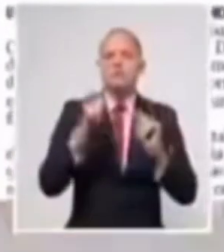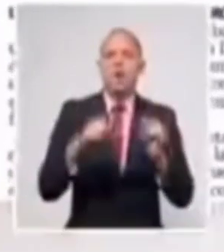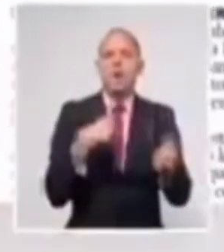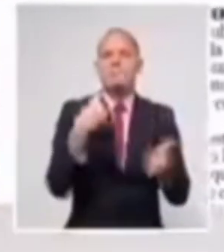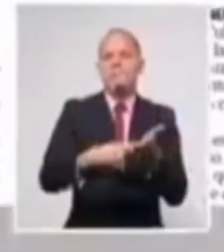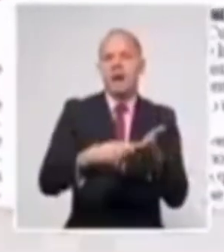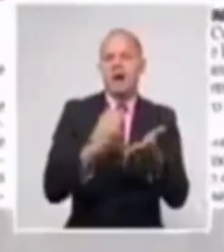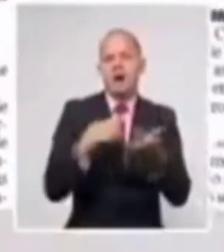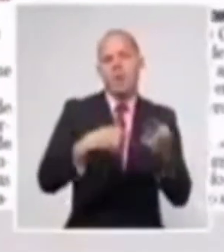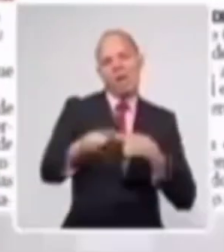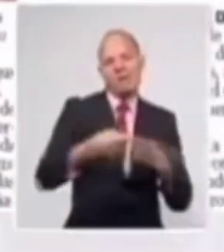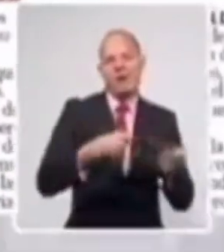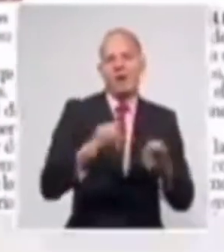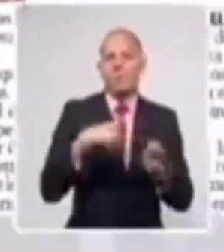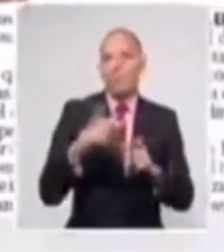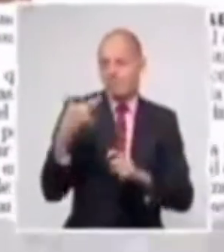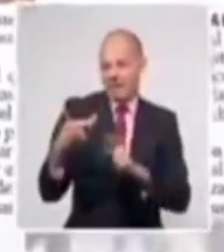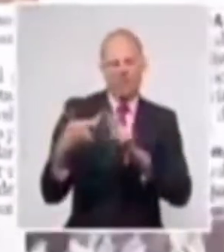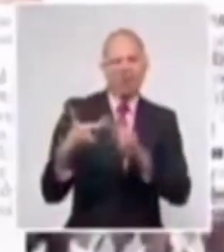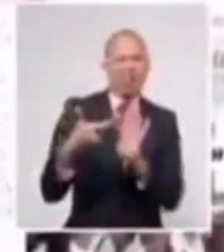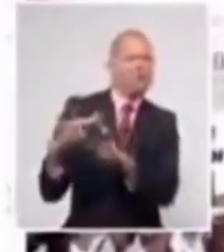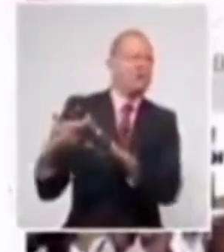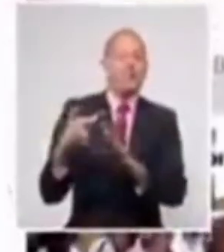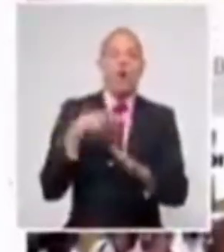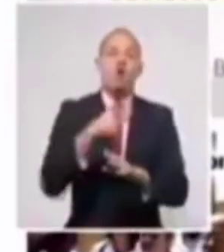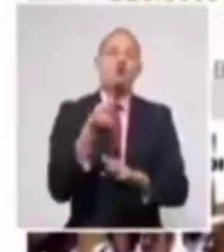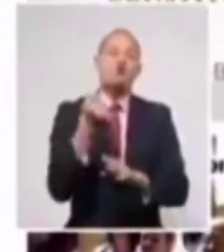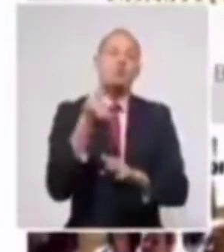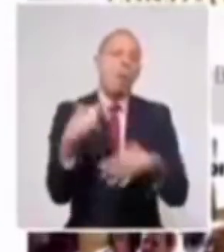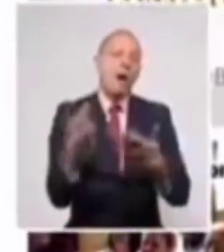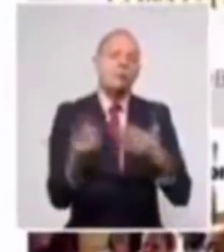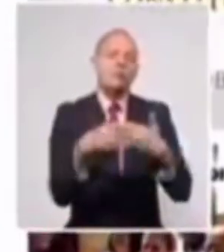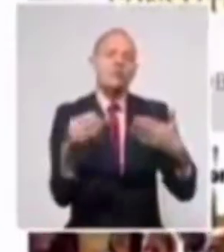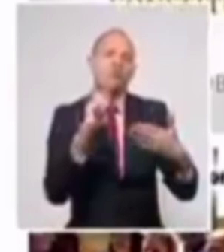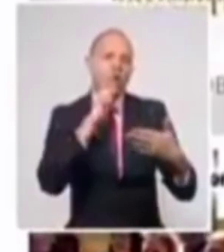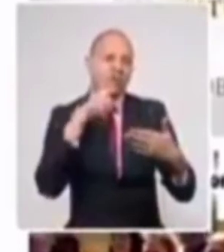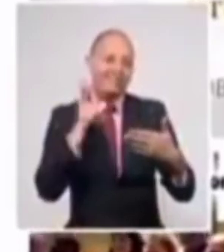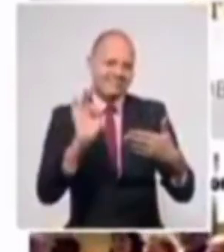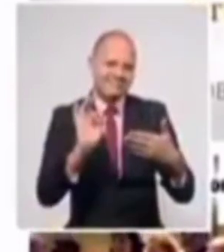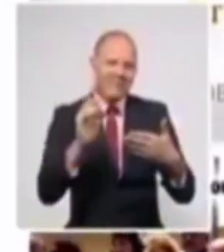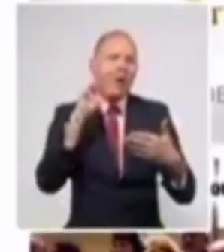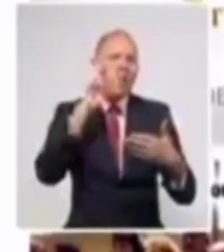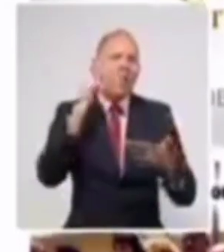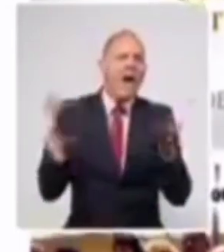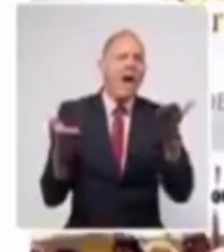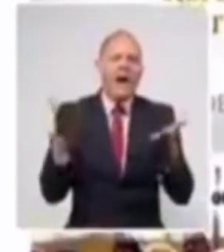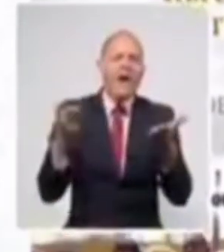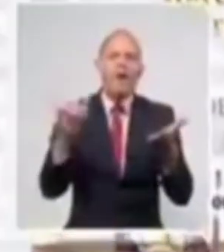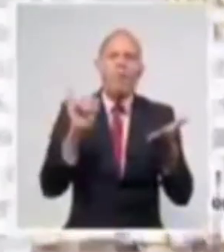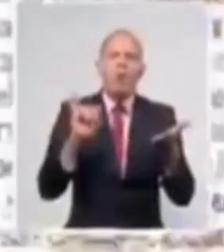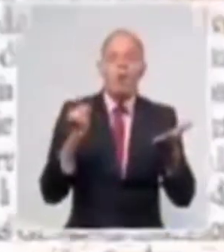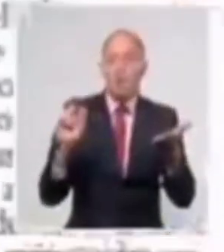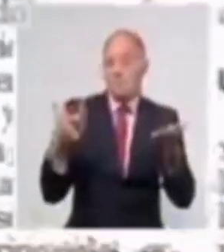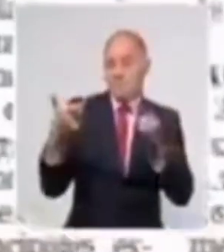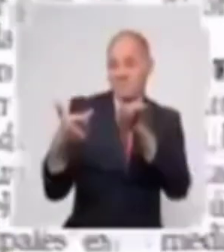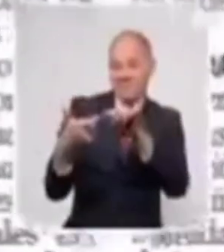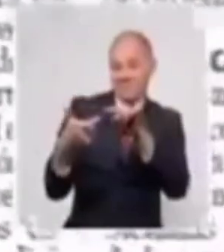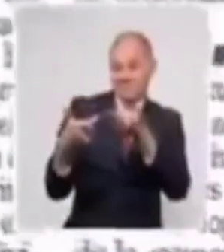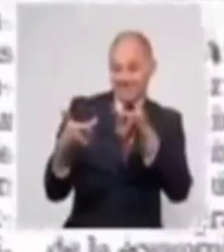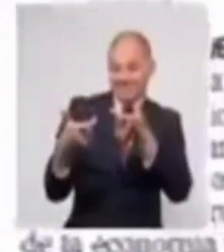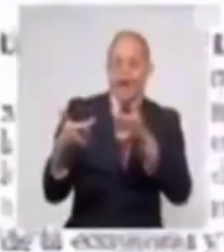peso cubano y la tasa de cambio llegó a alcanzar alrededor de los 150 pesos cubanos por dólar en